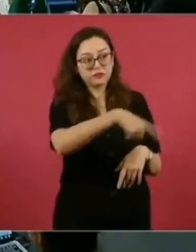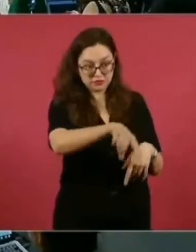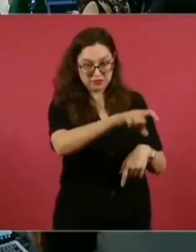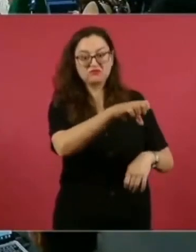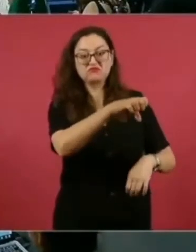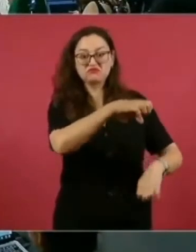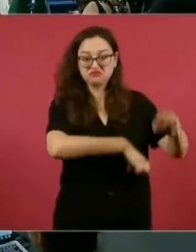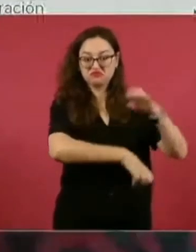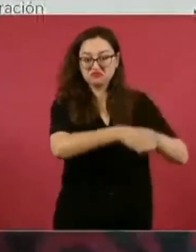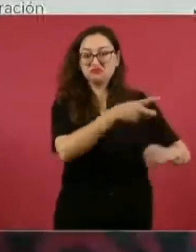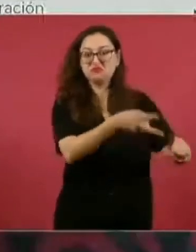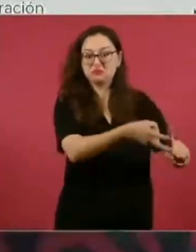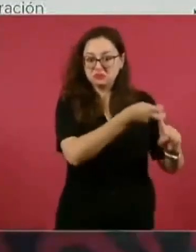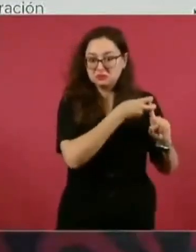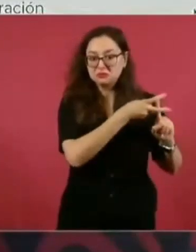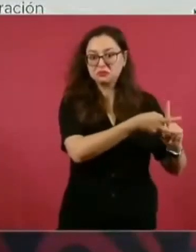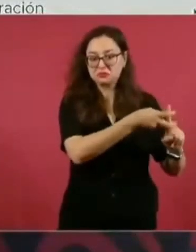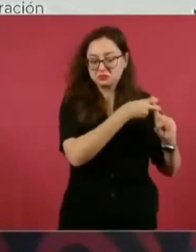secuestraron,